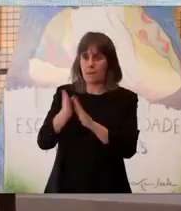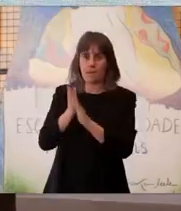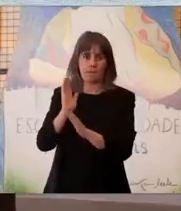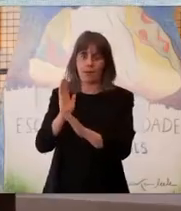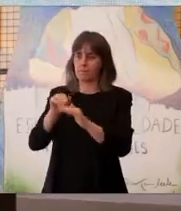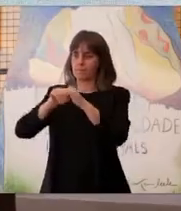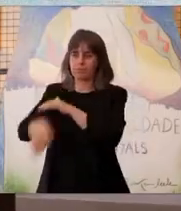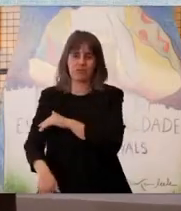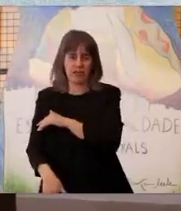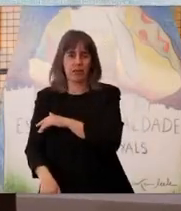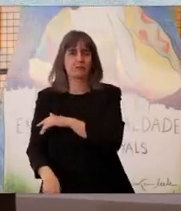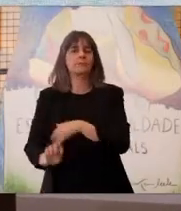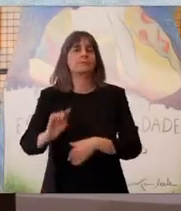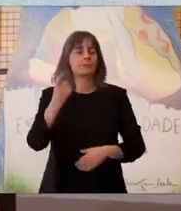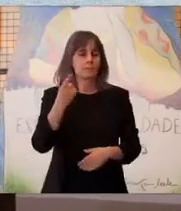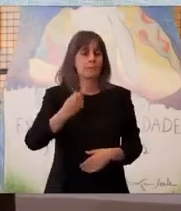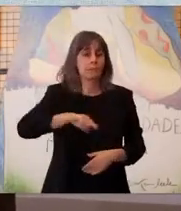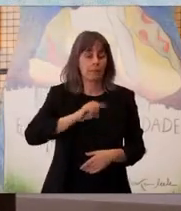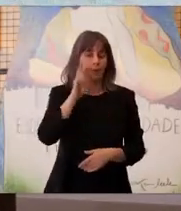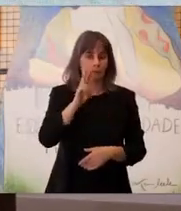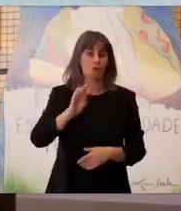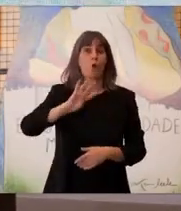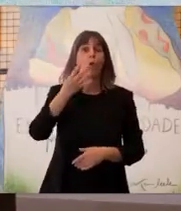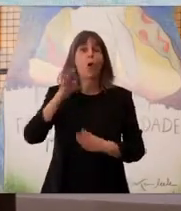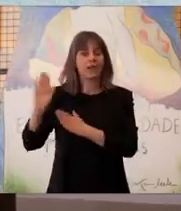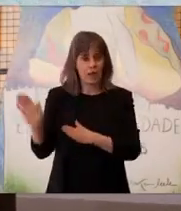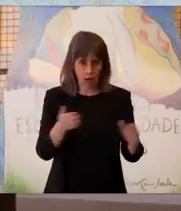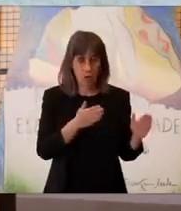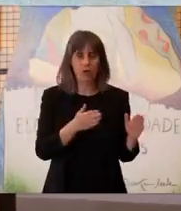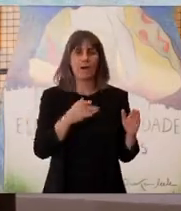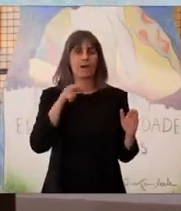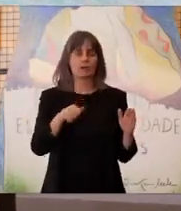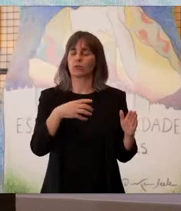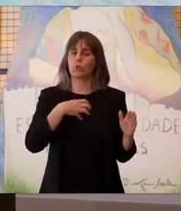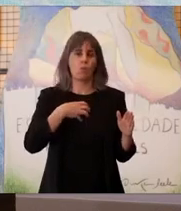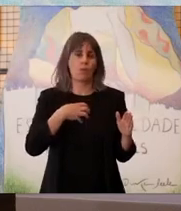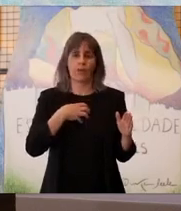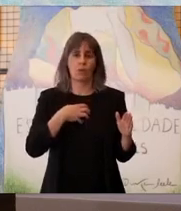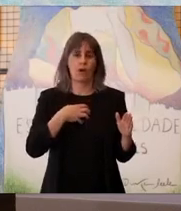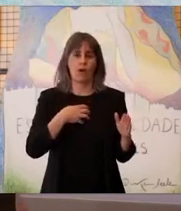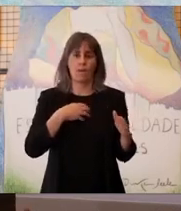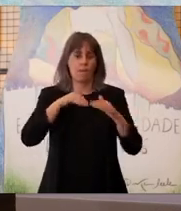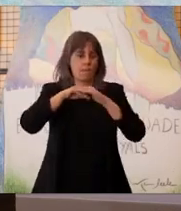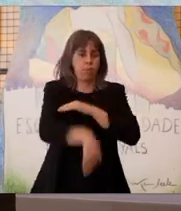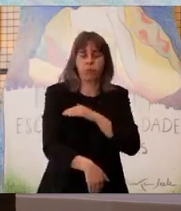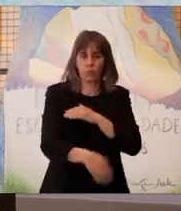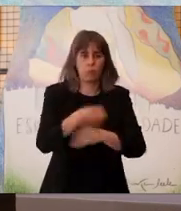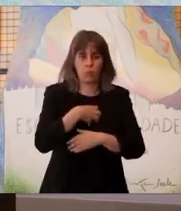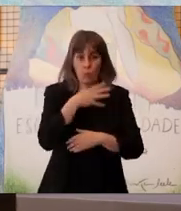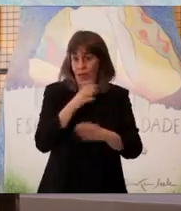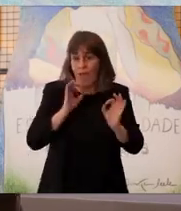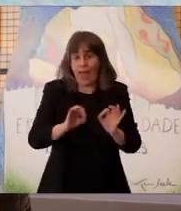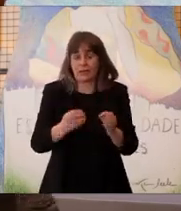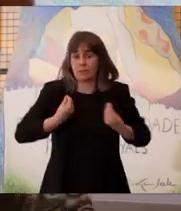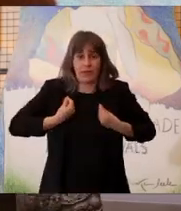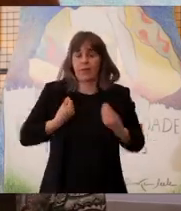que hemos visto y yo creo que la cuarta ola lo ha puesto de manifiesto que eso no puede colapsar porque eso es verdad que sostiene la vida